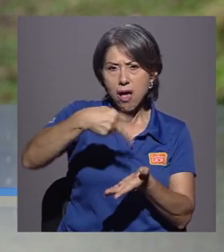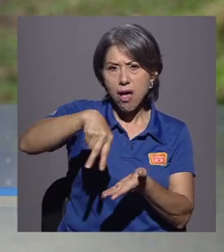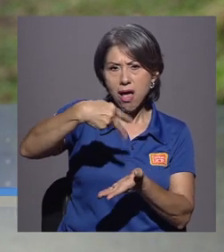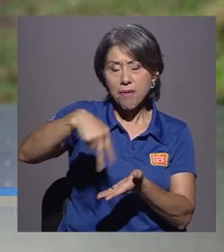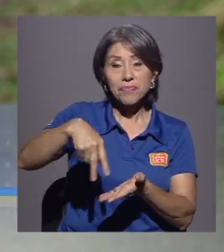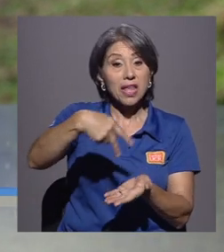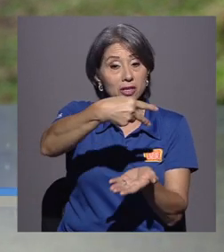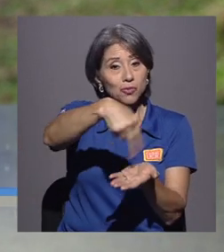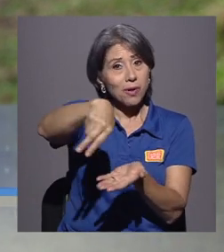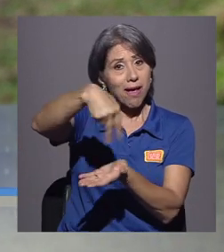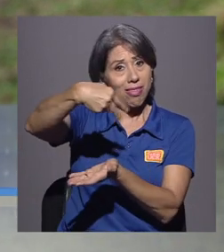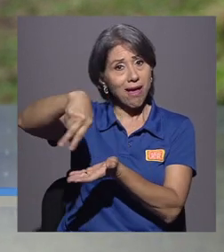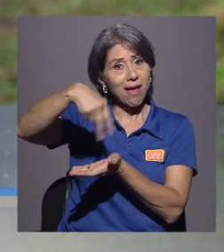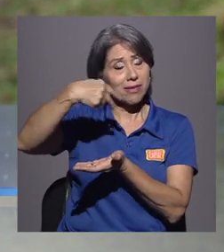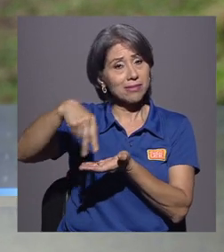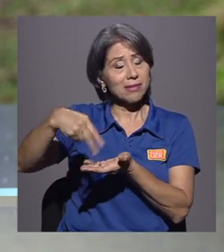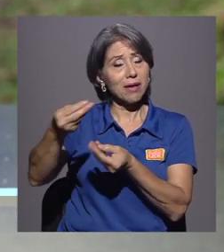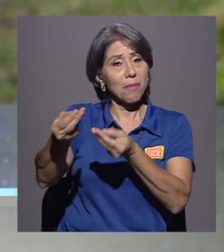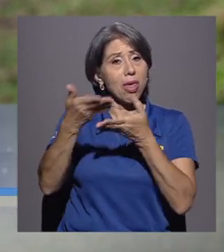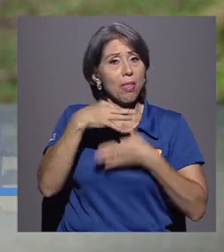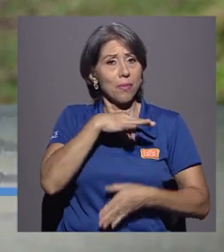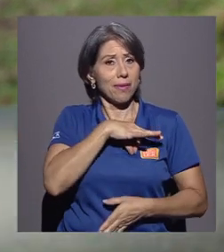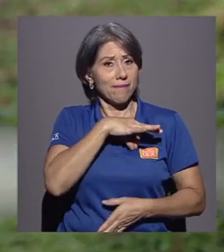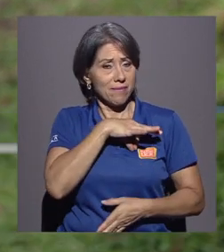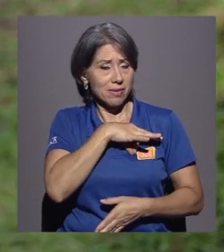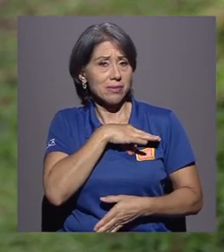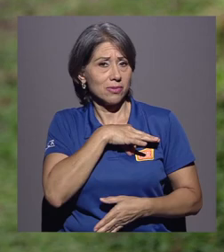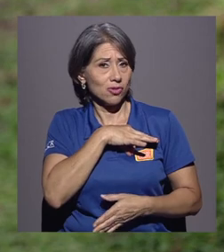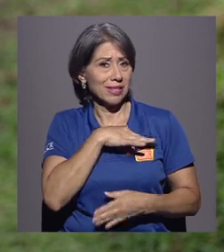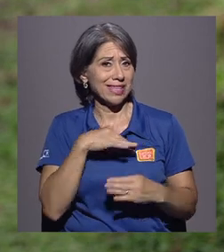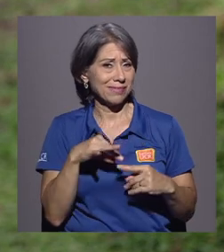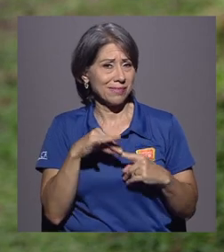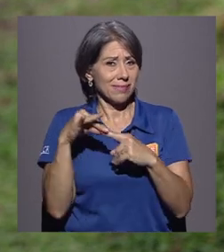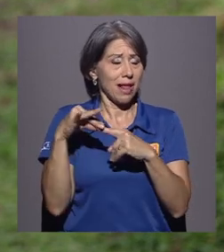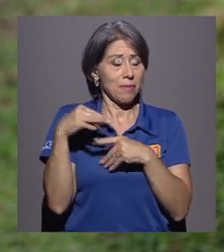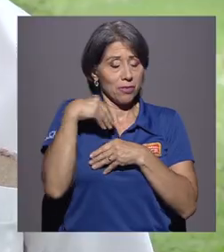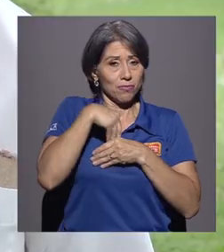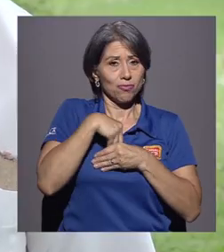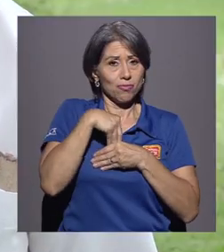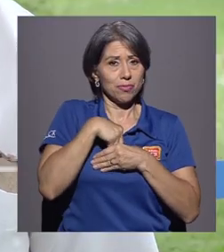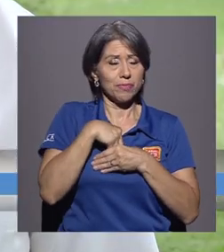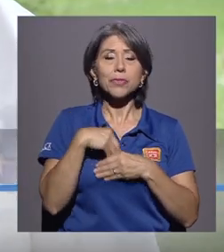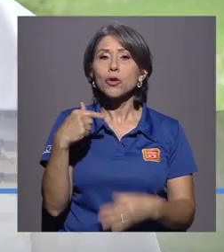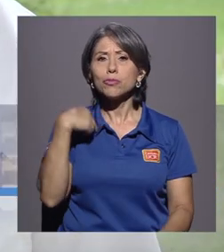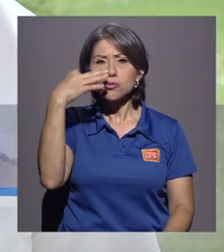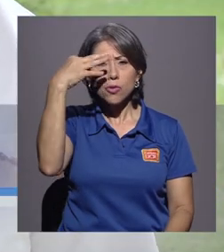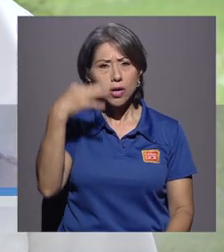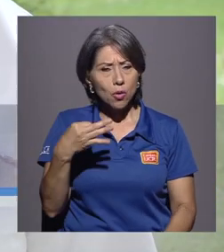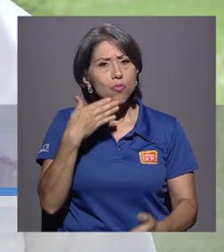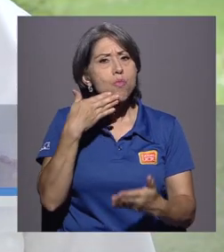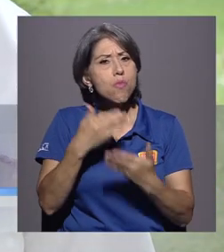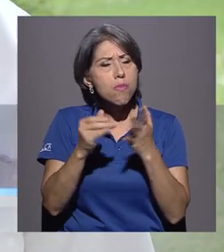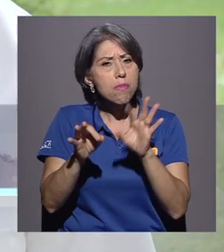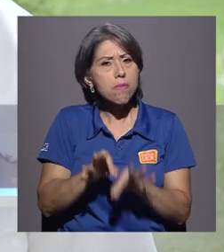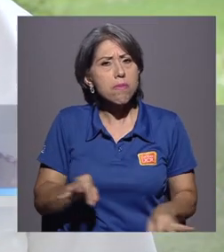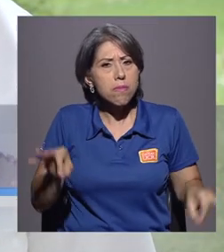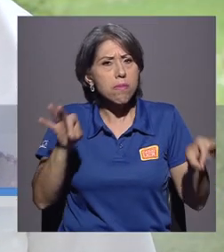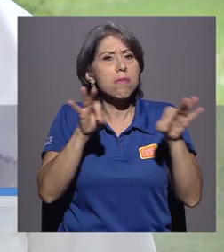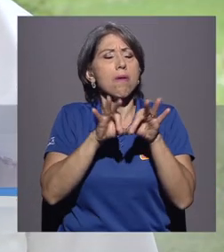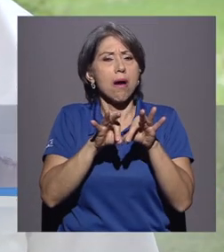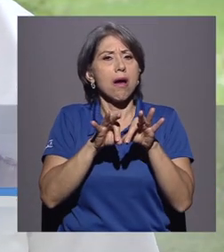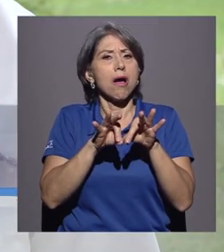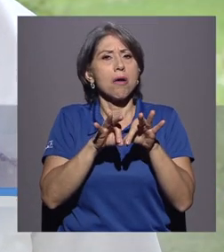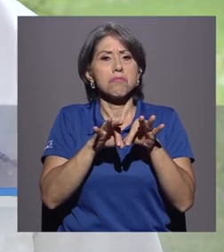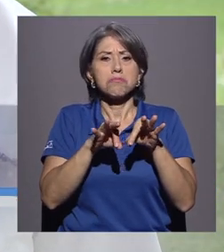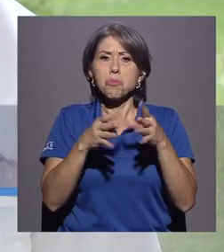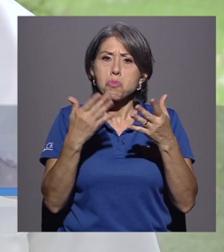bueno es una danza que me ha brindado beneficios sobre todo a nivel interior pues yo creo que son muy buenos muy importantes porque le da la